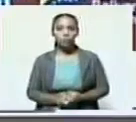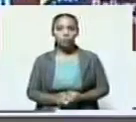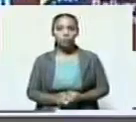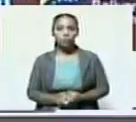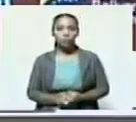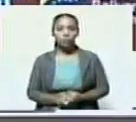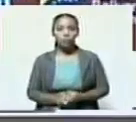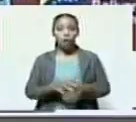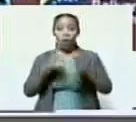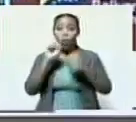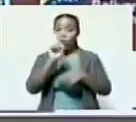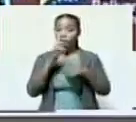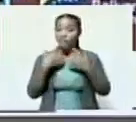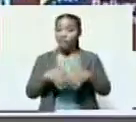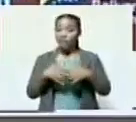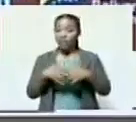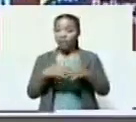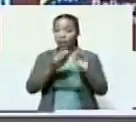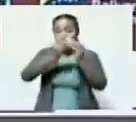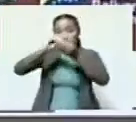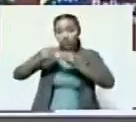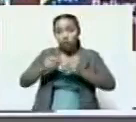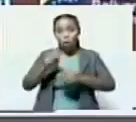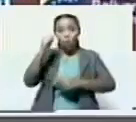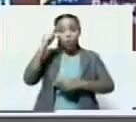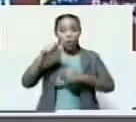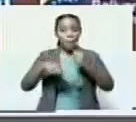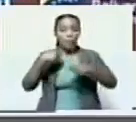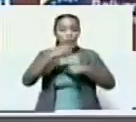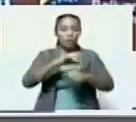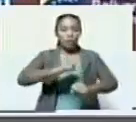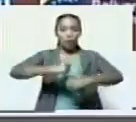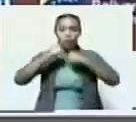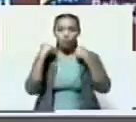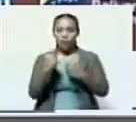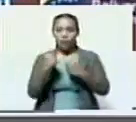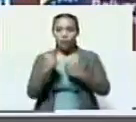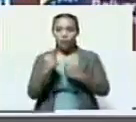Una industria que se arma de un día para otro por la fuerza